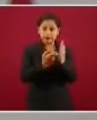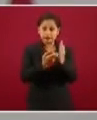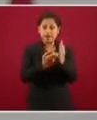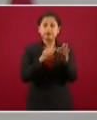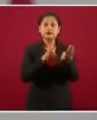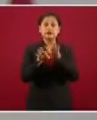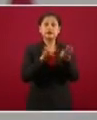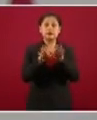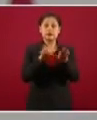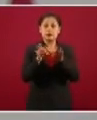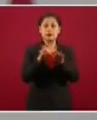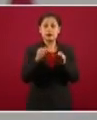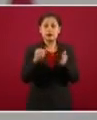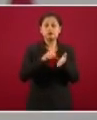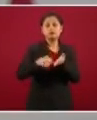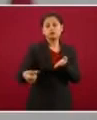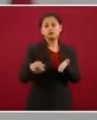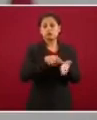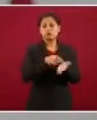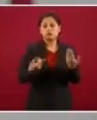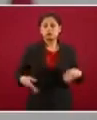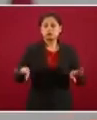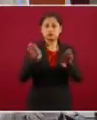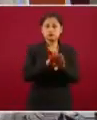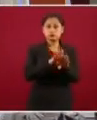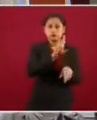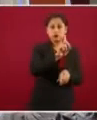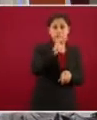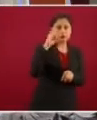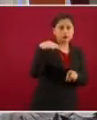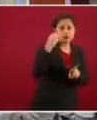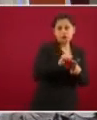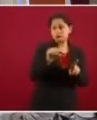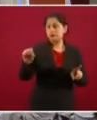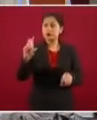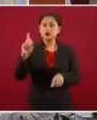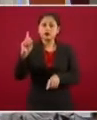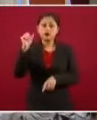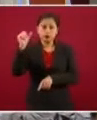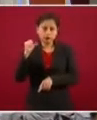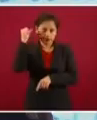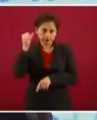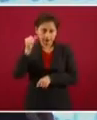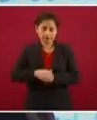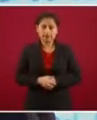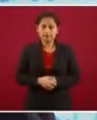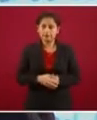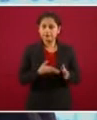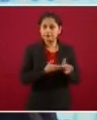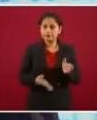marzo hasta el 30 de abril. En forma efectiva son 21